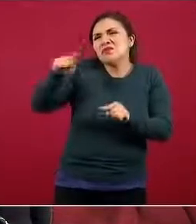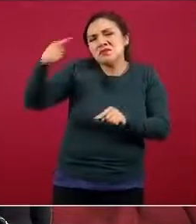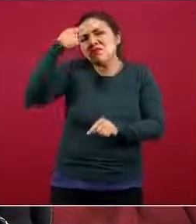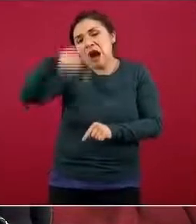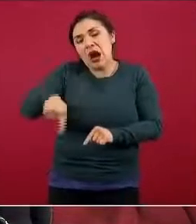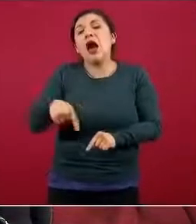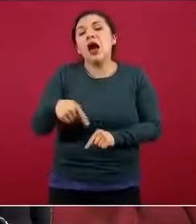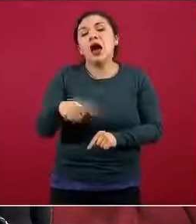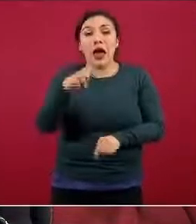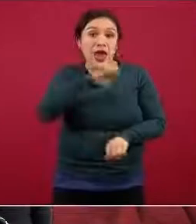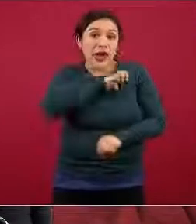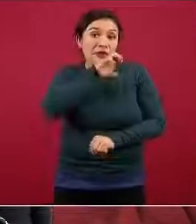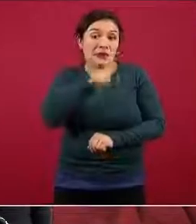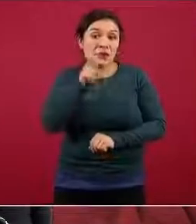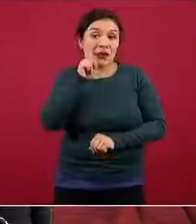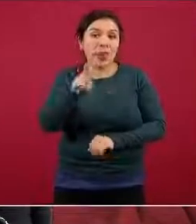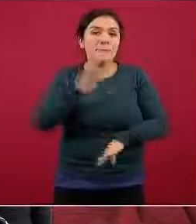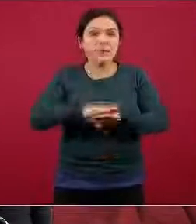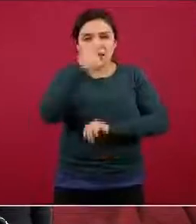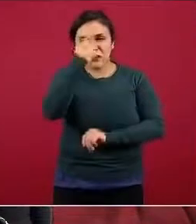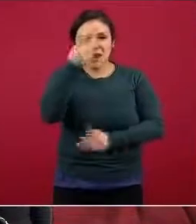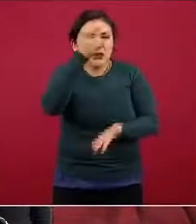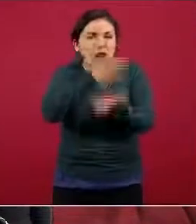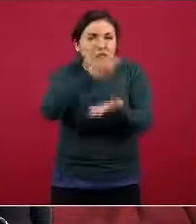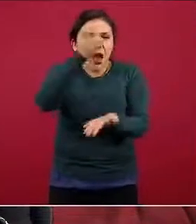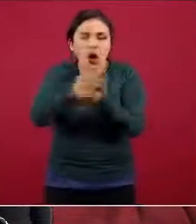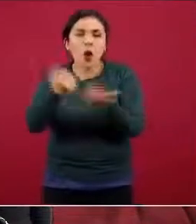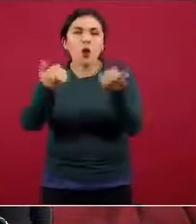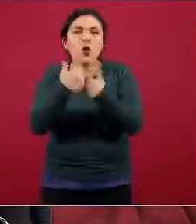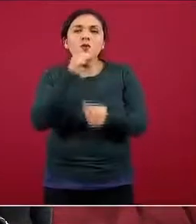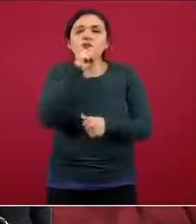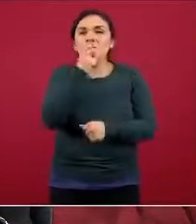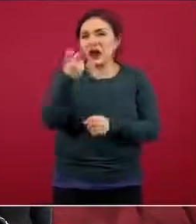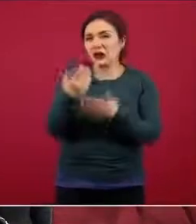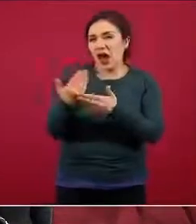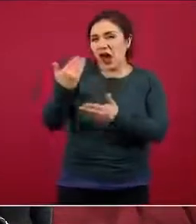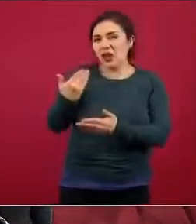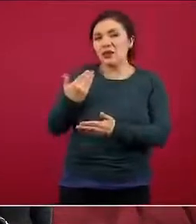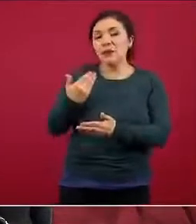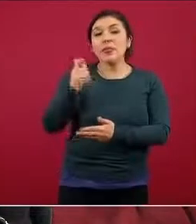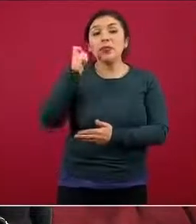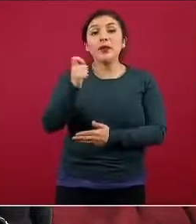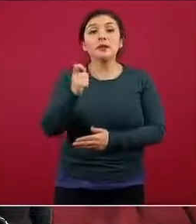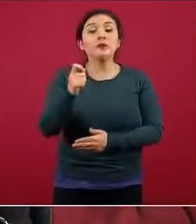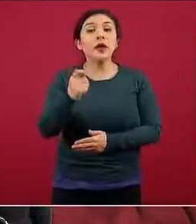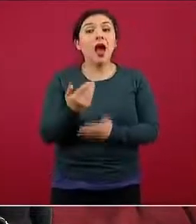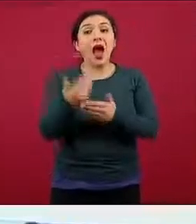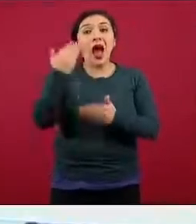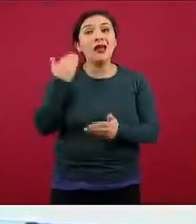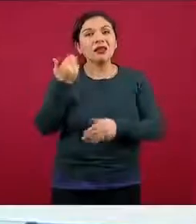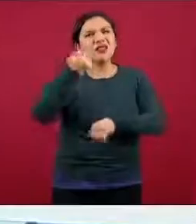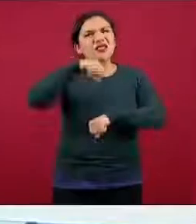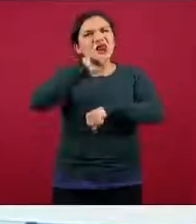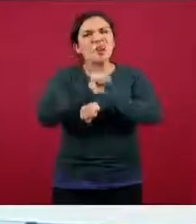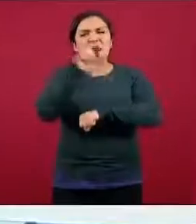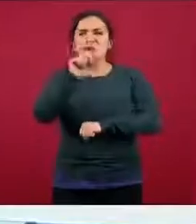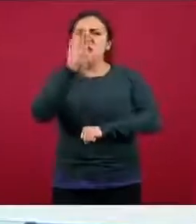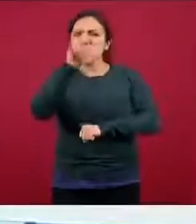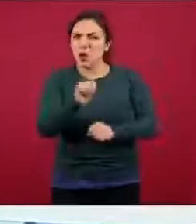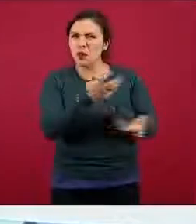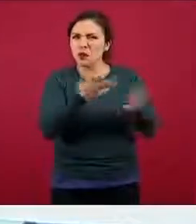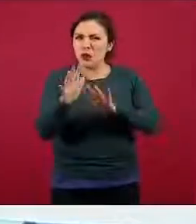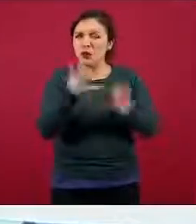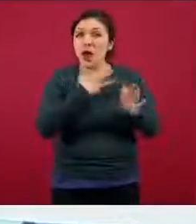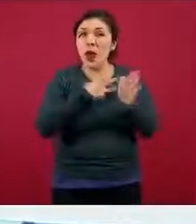es especialmente que es mucho más fácil verlo que con la gráfica previa, que después de haber llegado a un pico más o menos en la semana 29 y tener